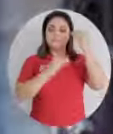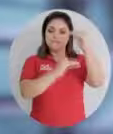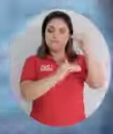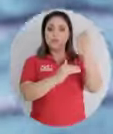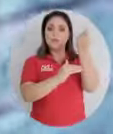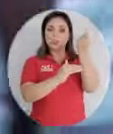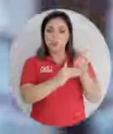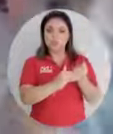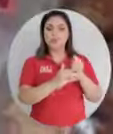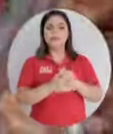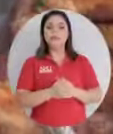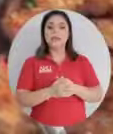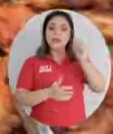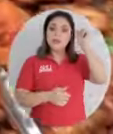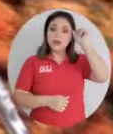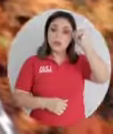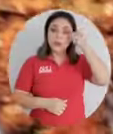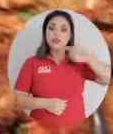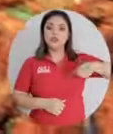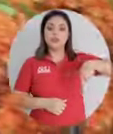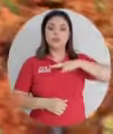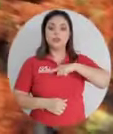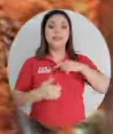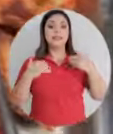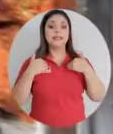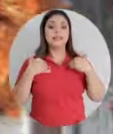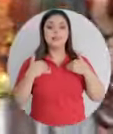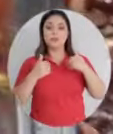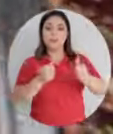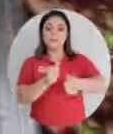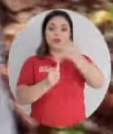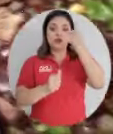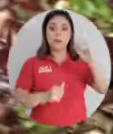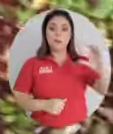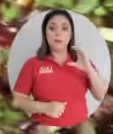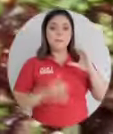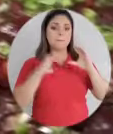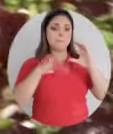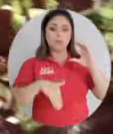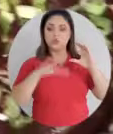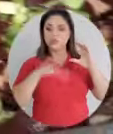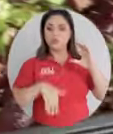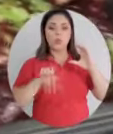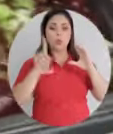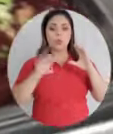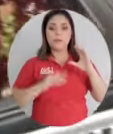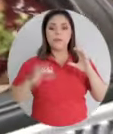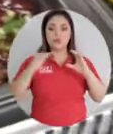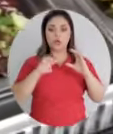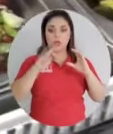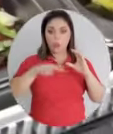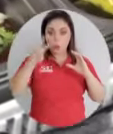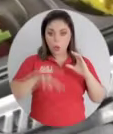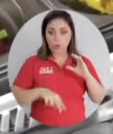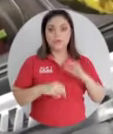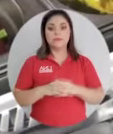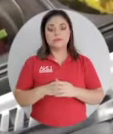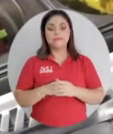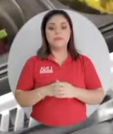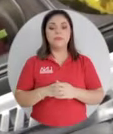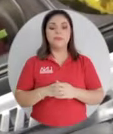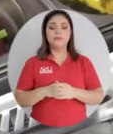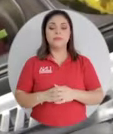tenemos salarios, la mayoría de la población tienen salarios de menos de 1 millón de colones, ¿verdad? Entonces eso, ¿verdad?, para